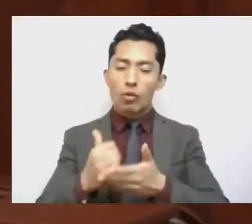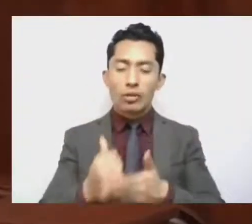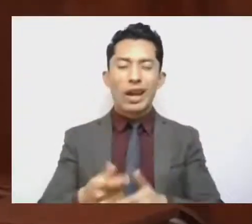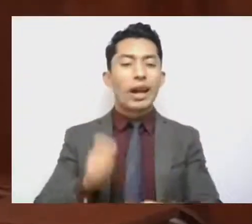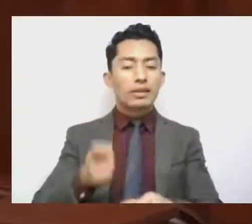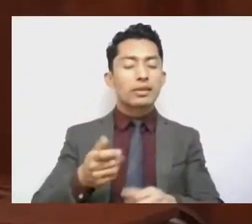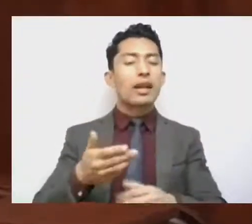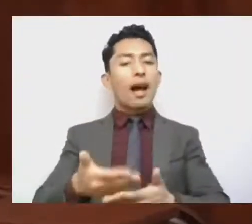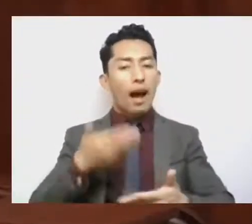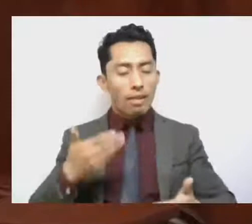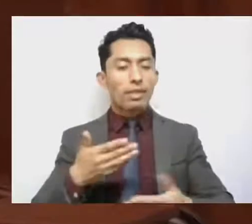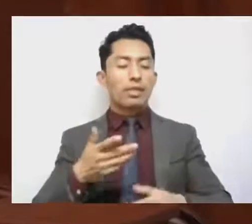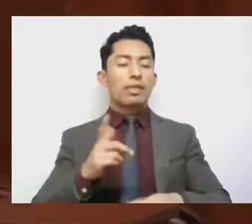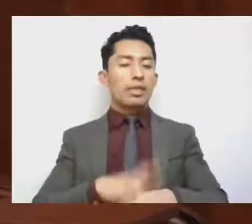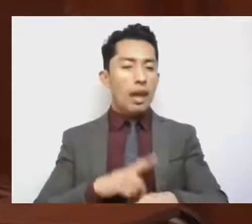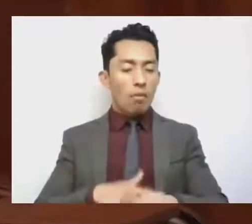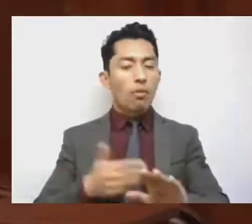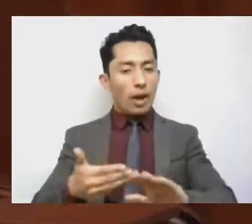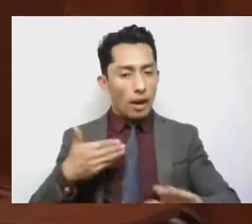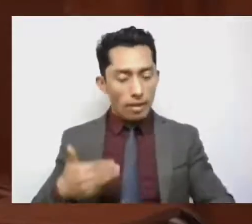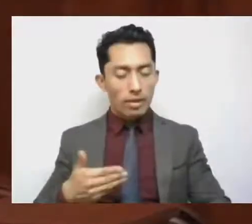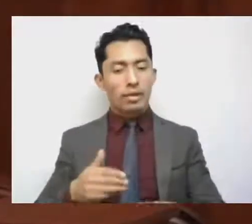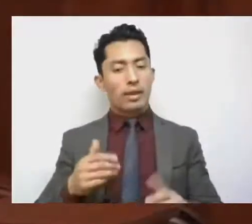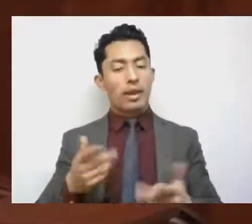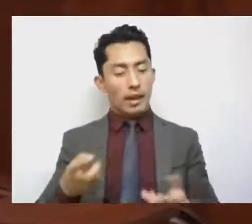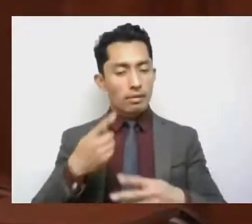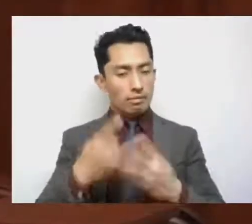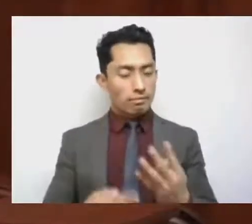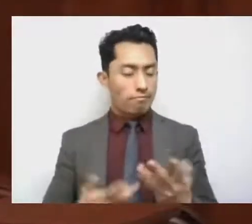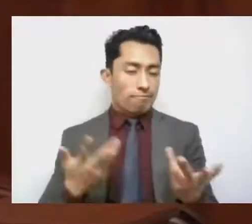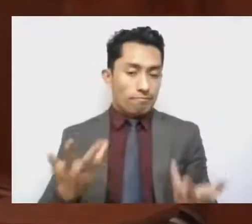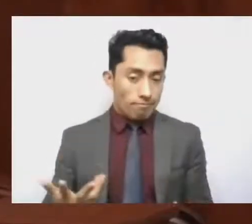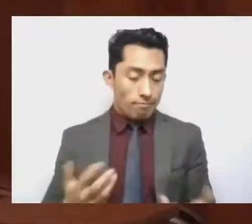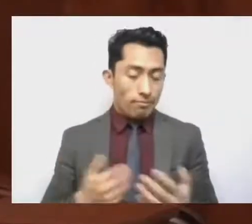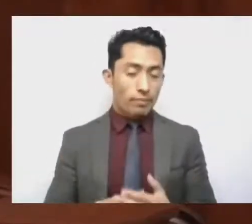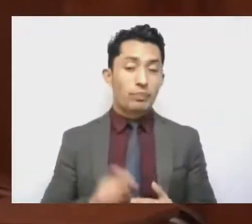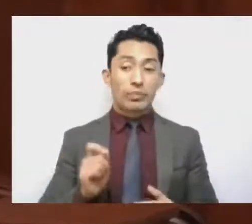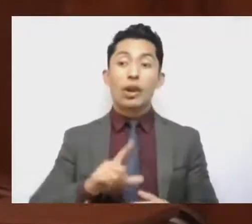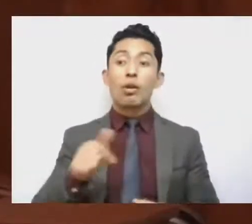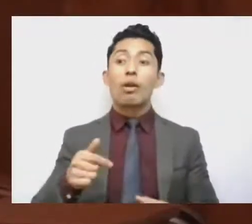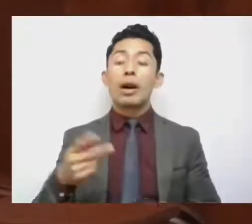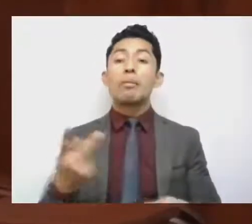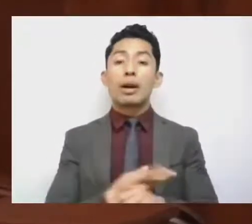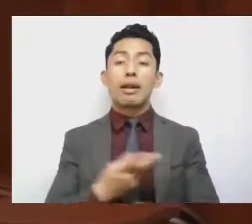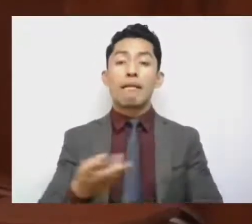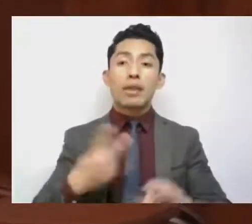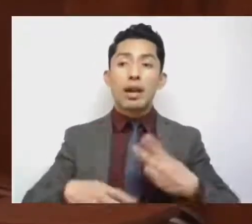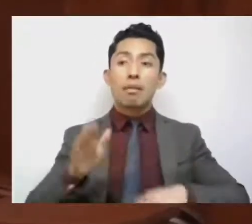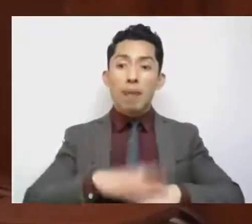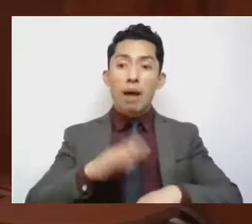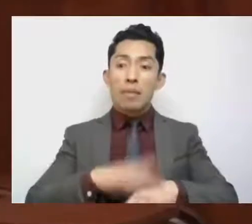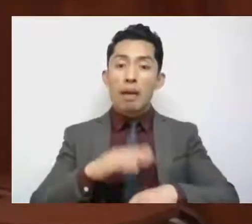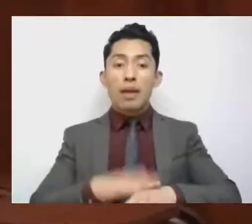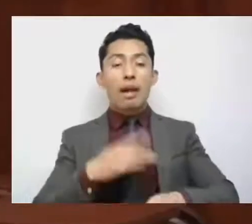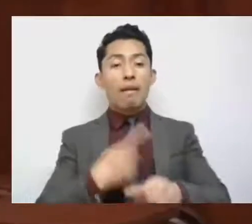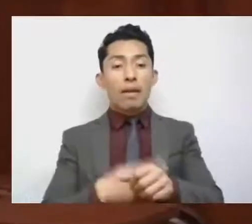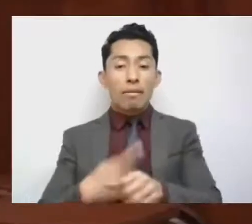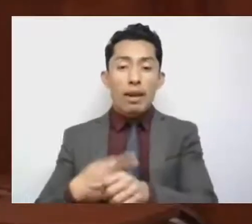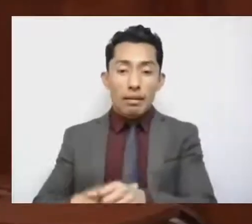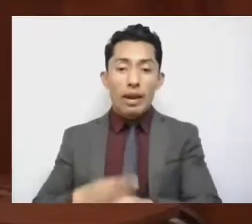estos padecimientos cuya prevalencia no hace más que aumentar el número de potenciales enfermos